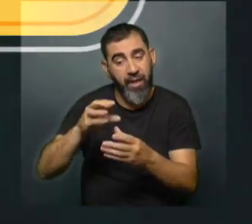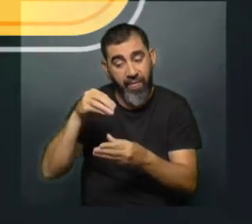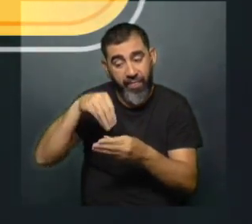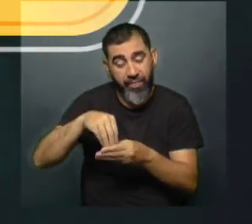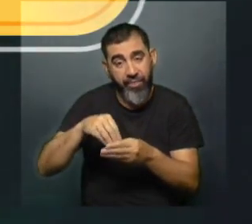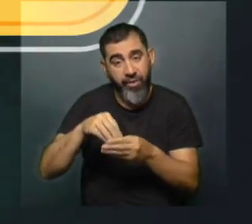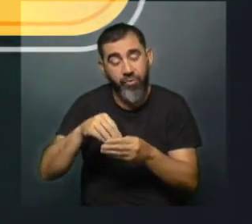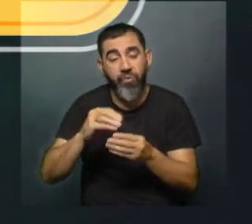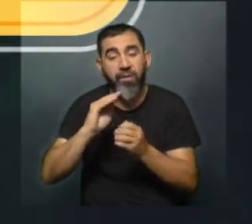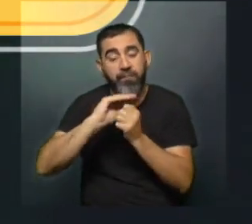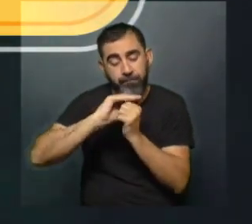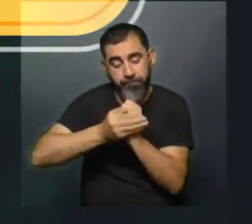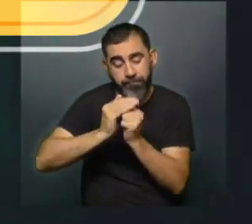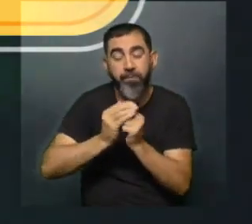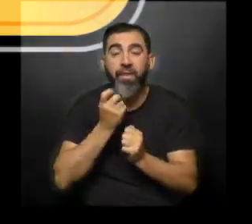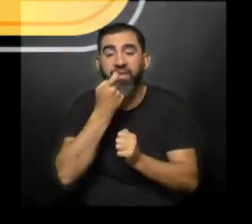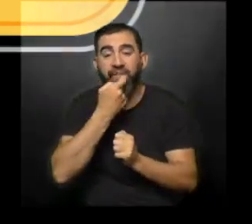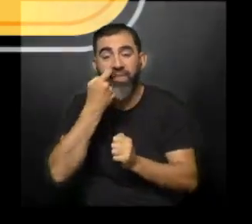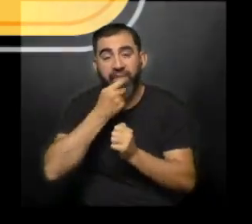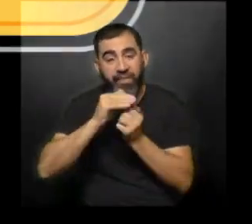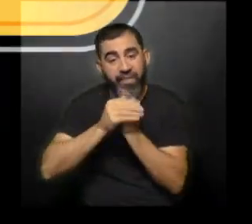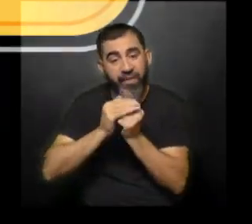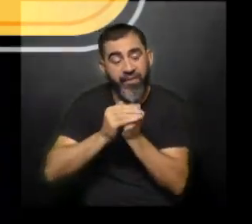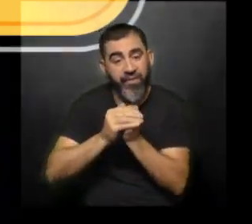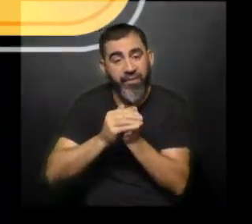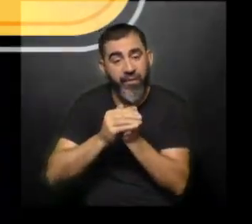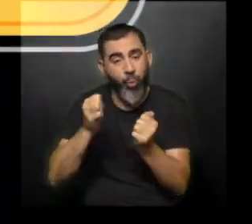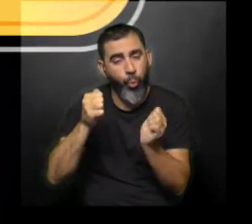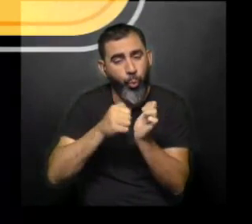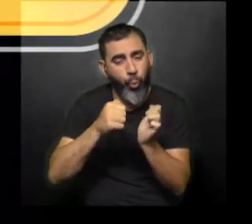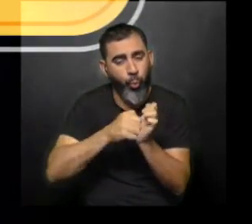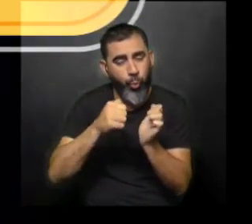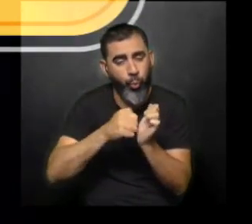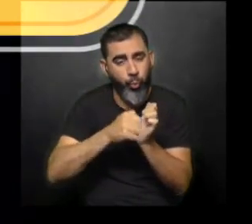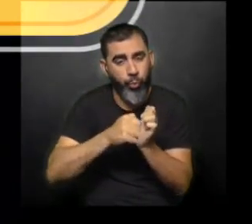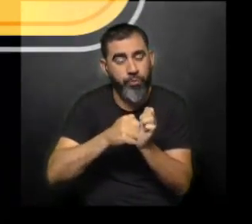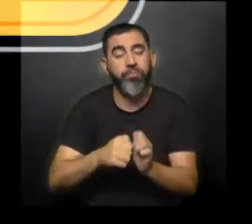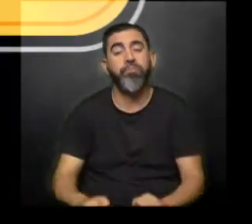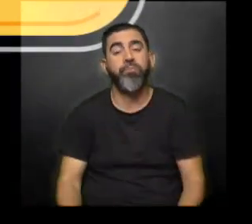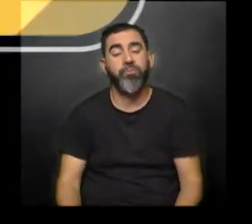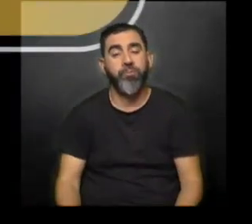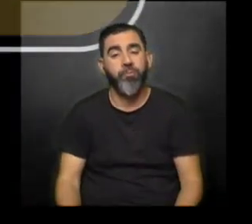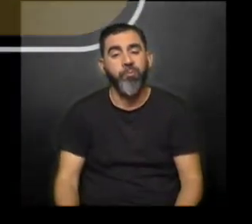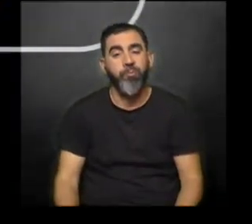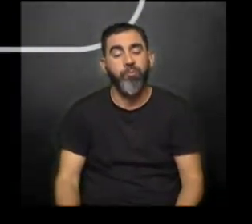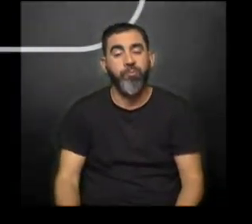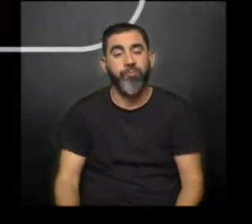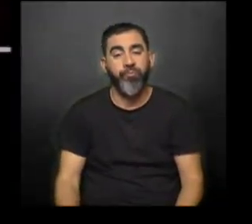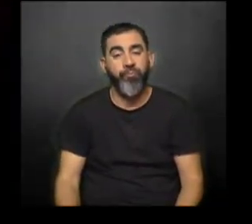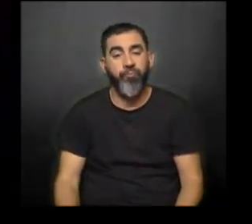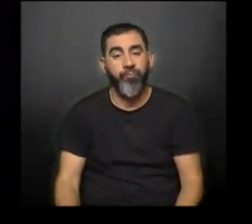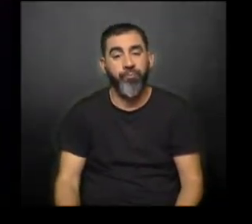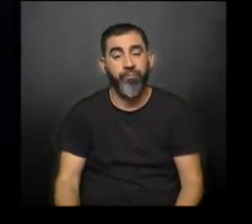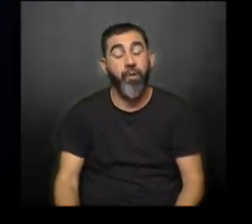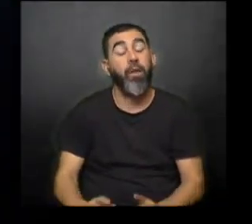constituyendo el esmalte, la dentina, los tejidos duros de las piezas dentarias